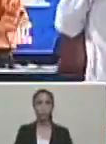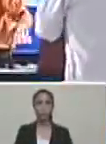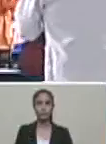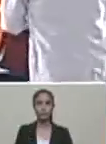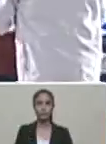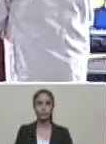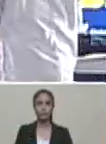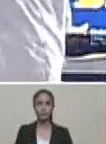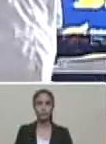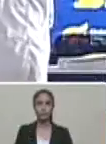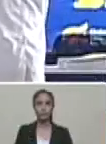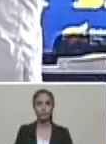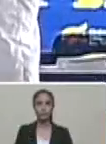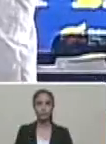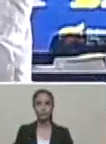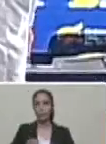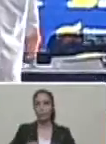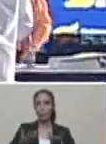De cariño.